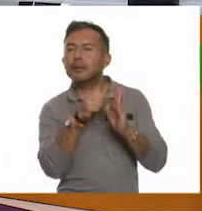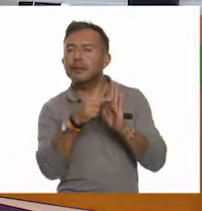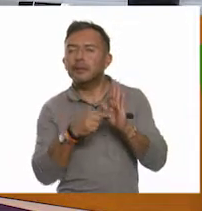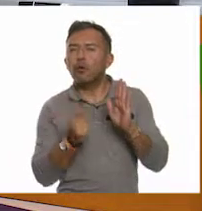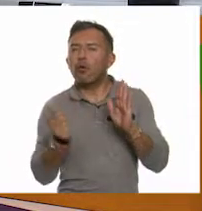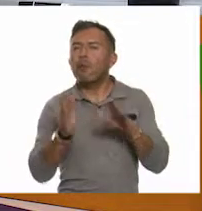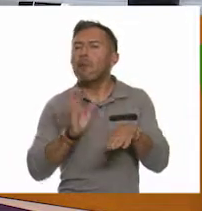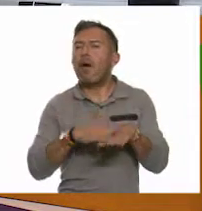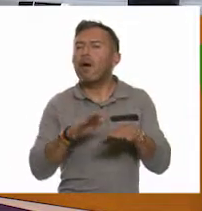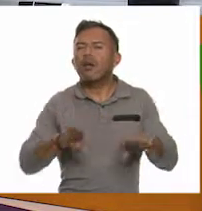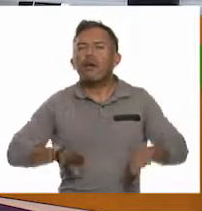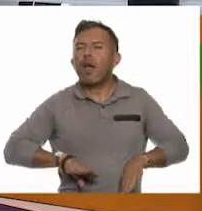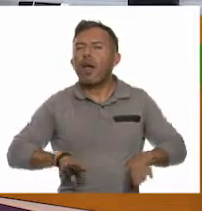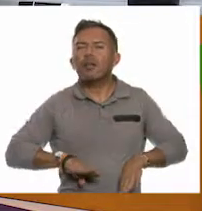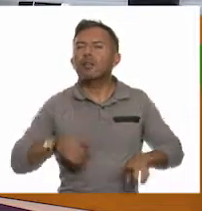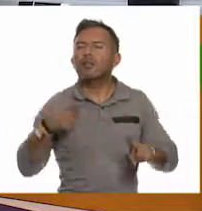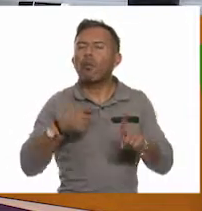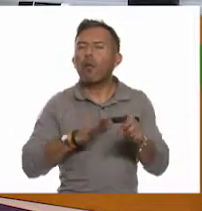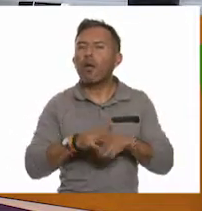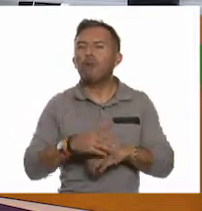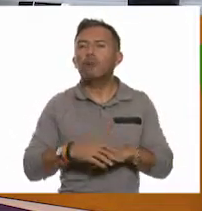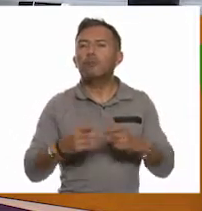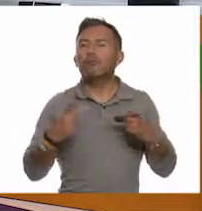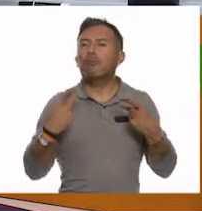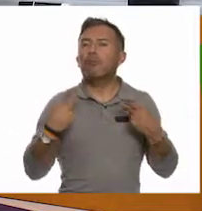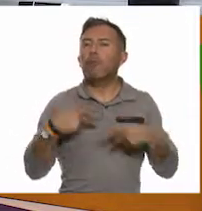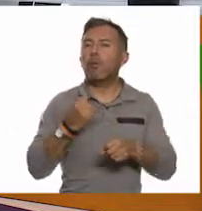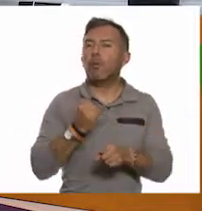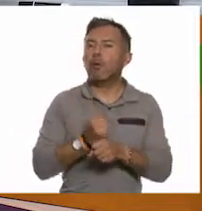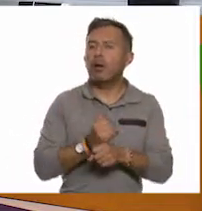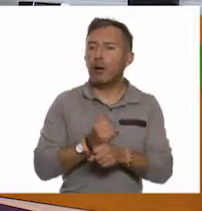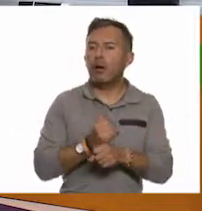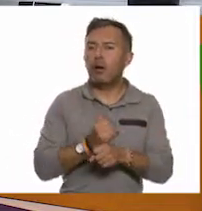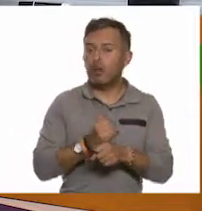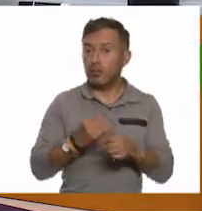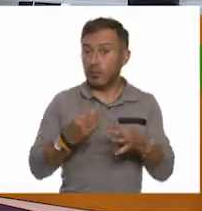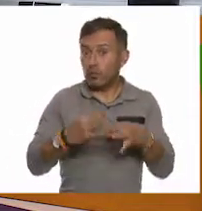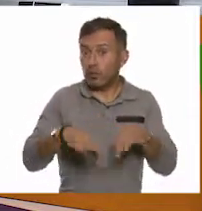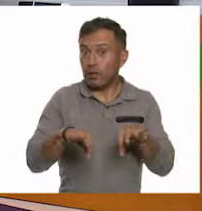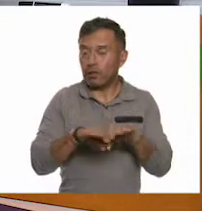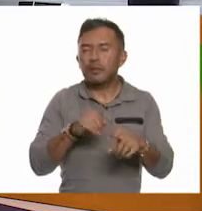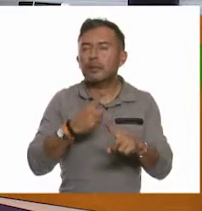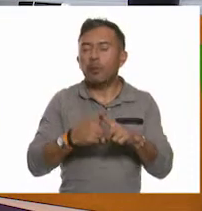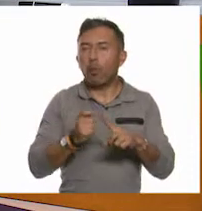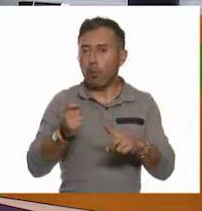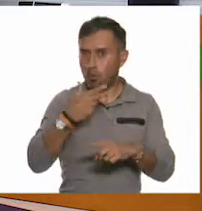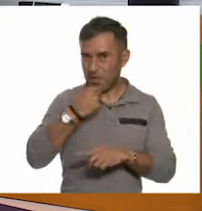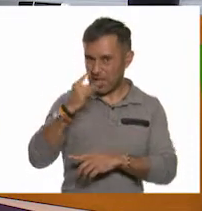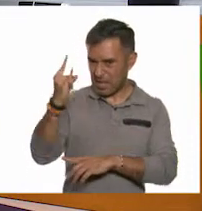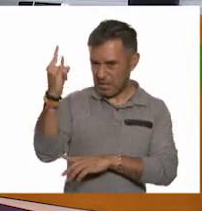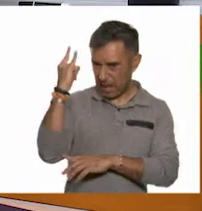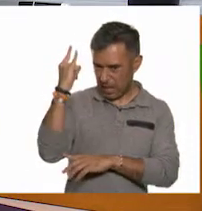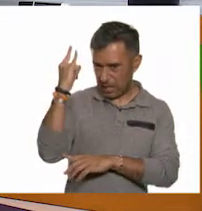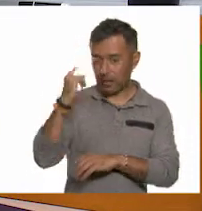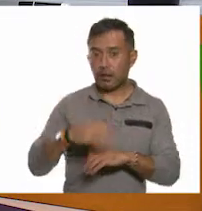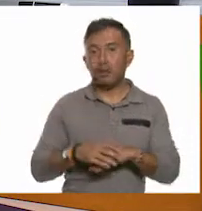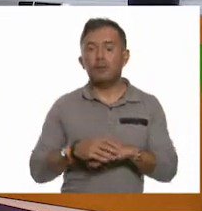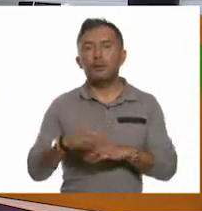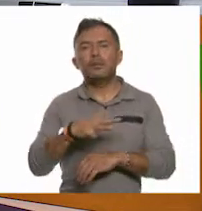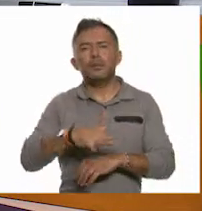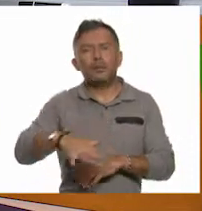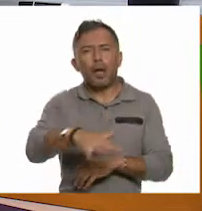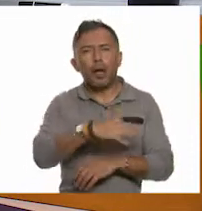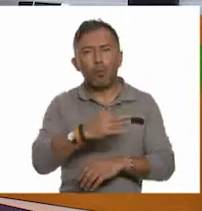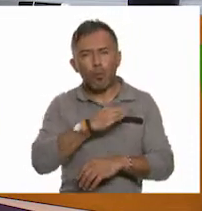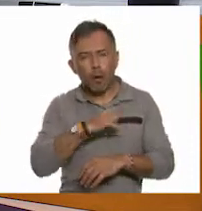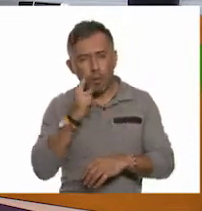algunas características de los personajes, bueno, del personaje principal, que es el gigante, Ok. y del escenario, y